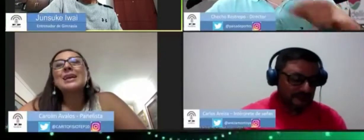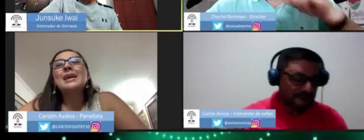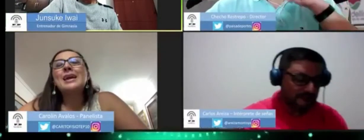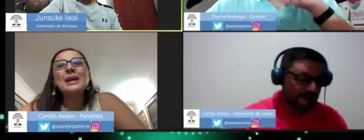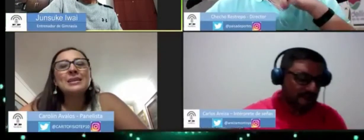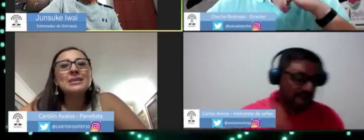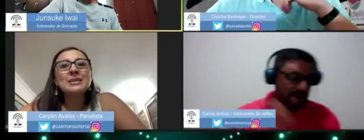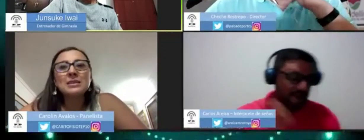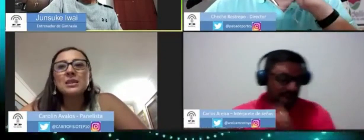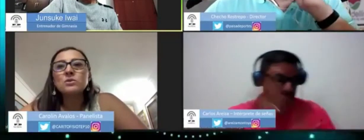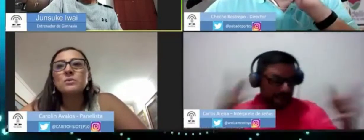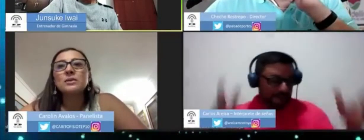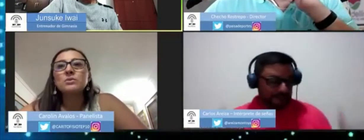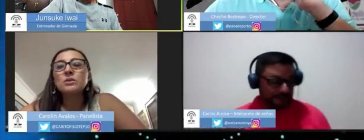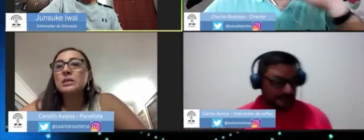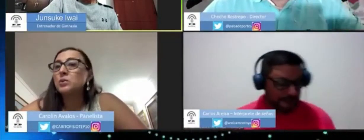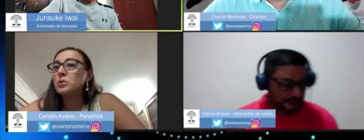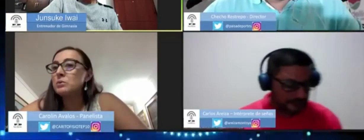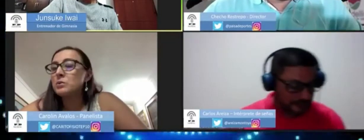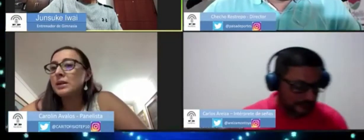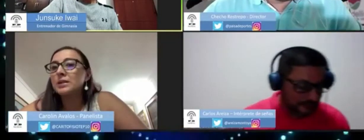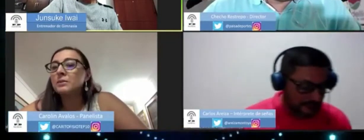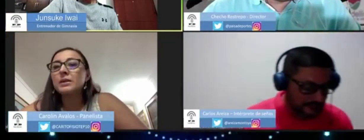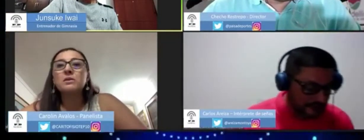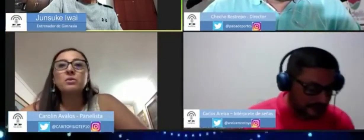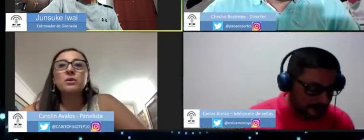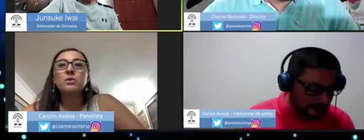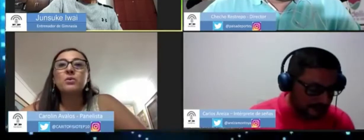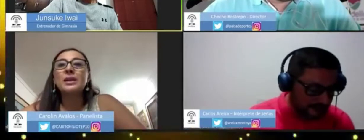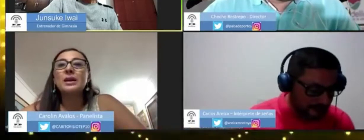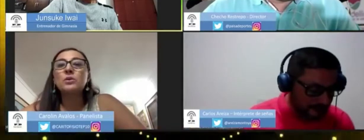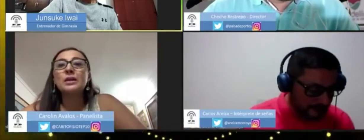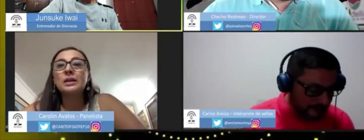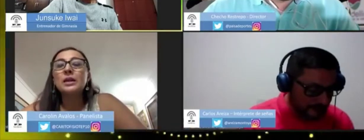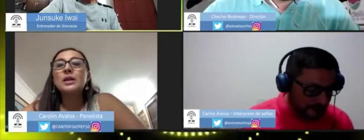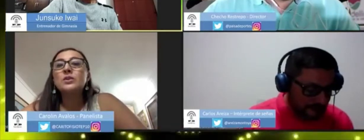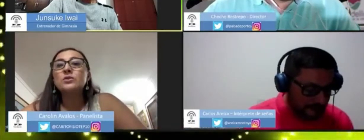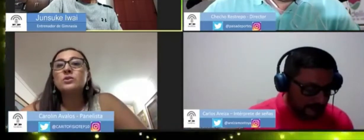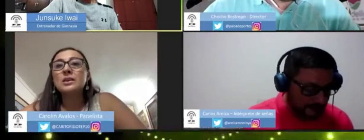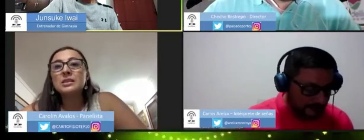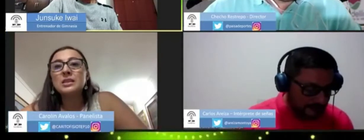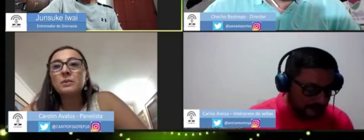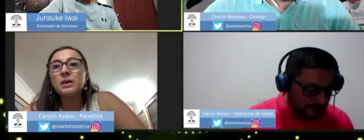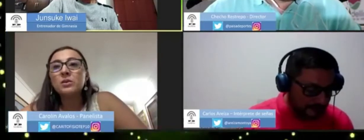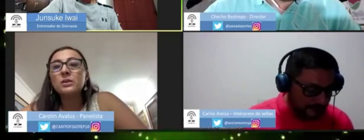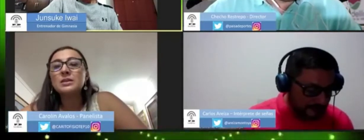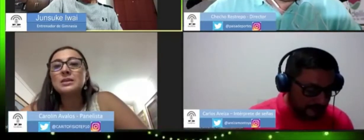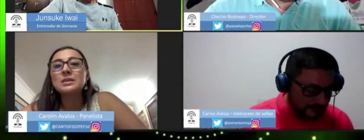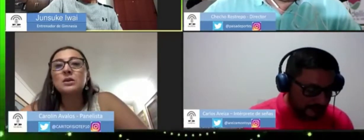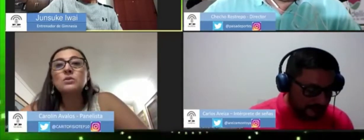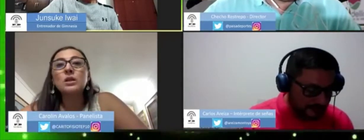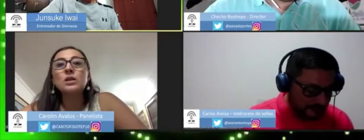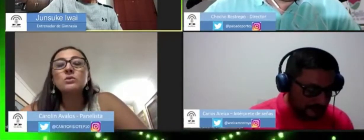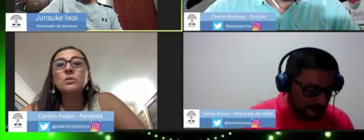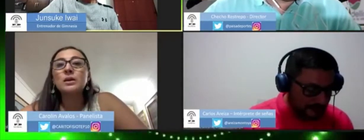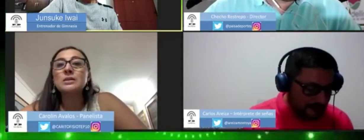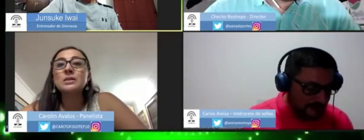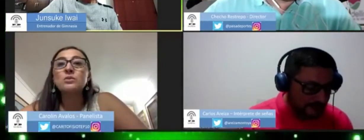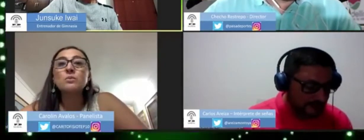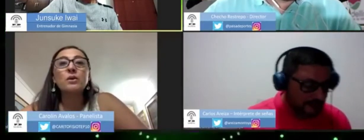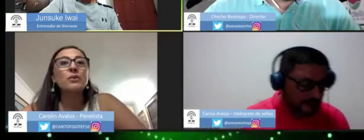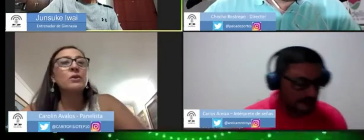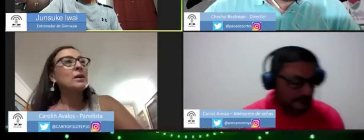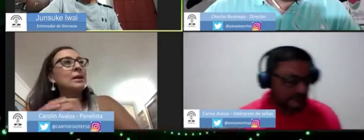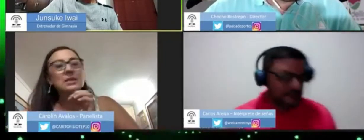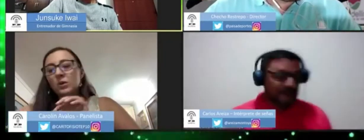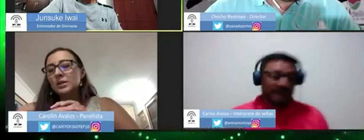y grandes seres humanos. Ya tuvimos por acá también a Jorge Hugo Giraldo, que nos debe estar viendo desde Estados Unidos, porque este es su